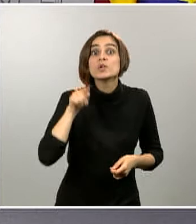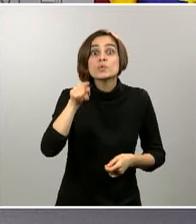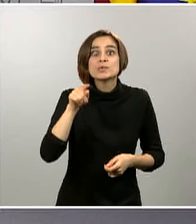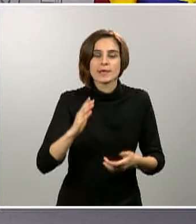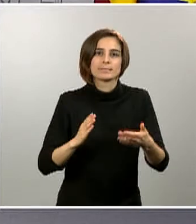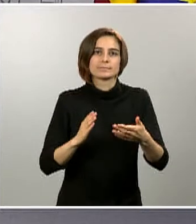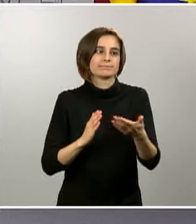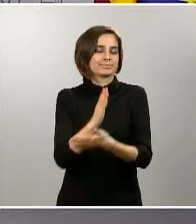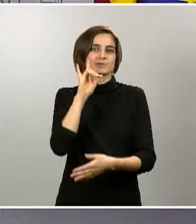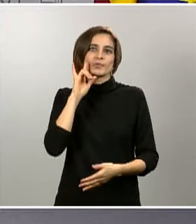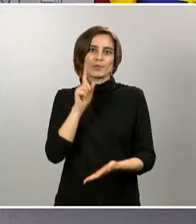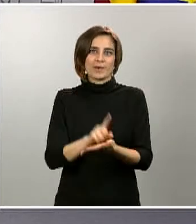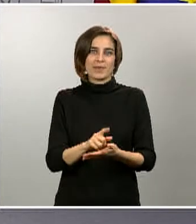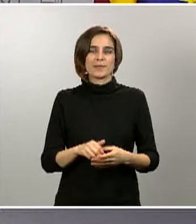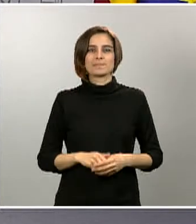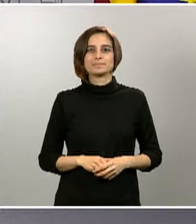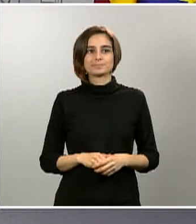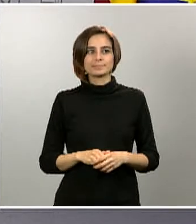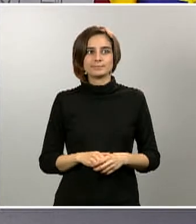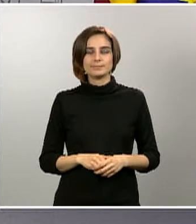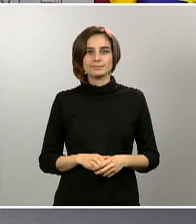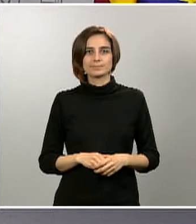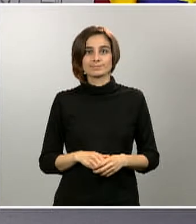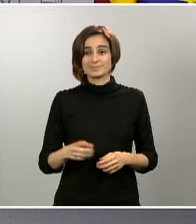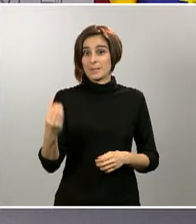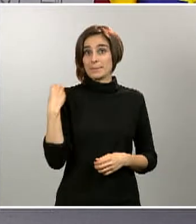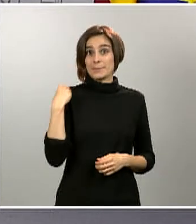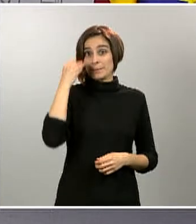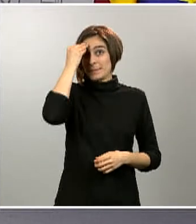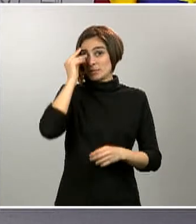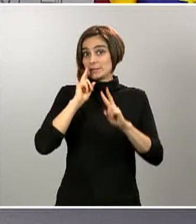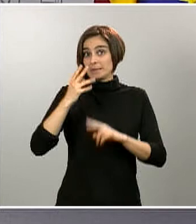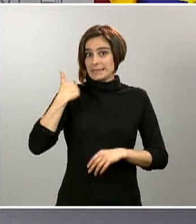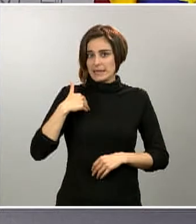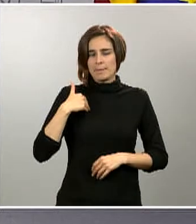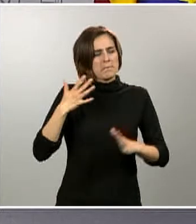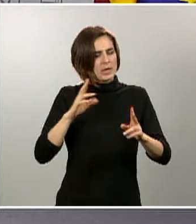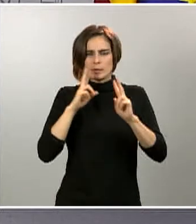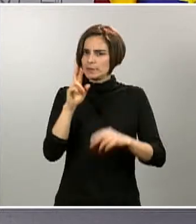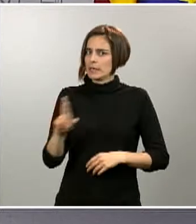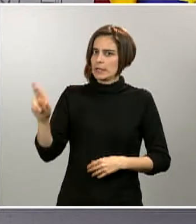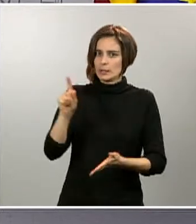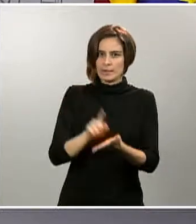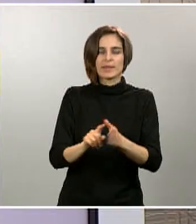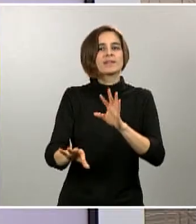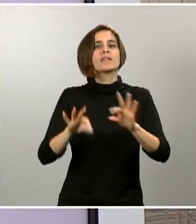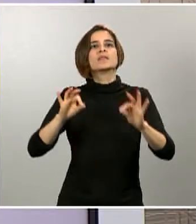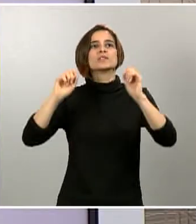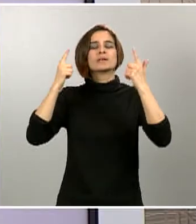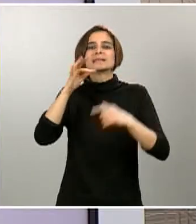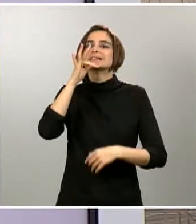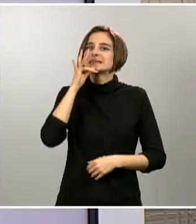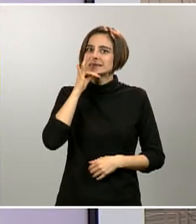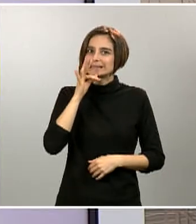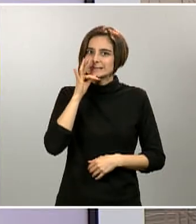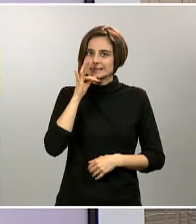Bueno, yo creo que la primera pregunta quedó ya contestada, pero en todo caso reiteramos la respuesta. No hay ninguna decisión tomada. Estamos en el marco de un decreto de estado de